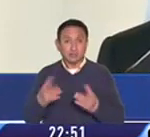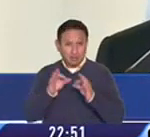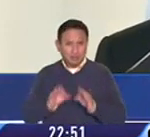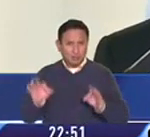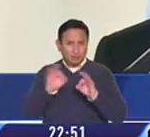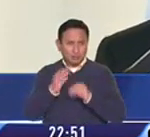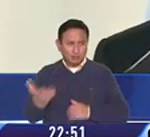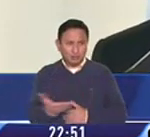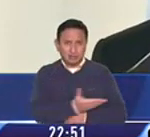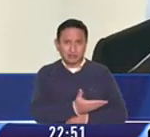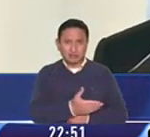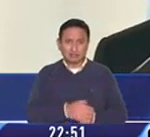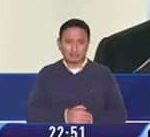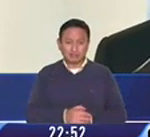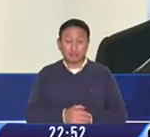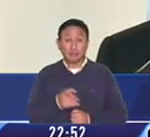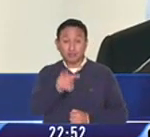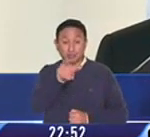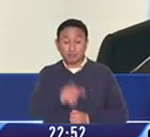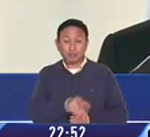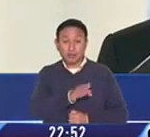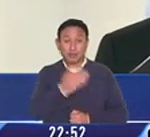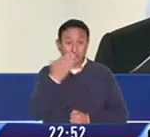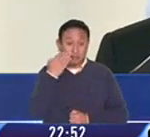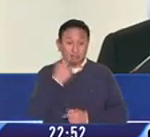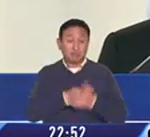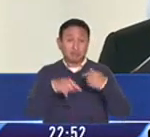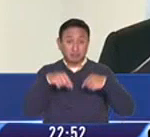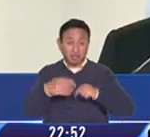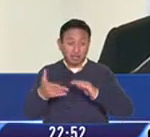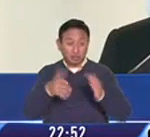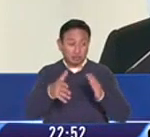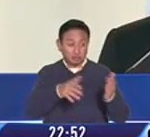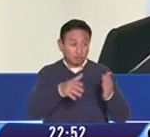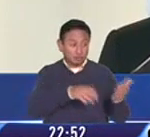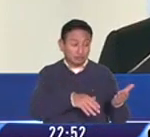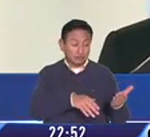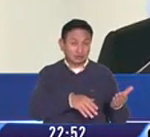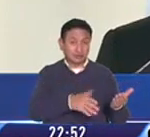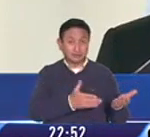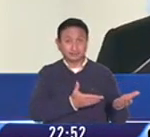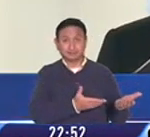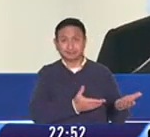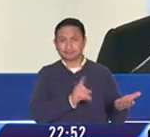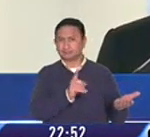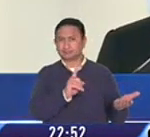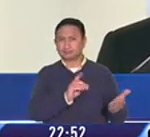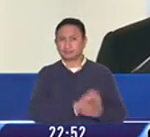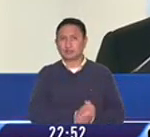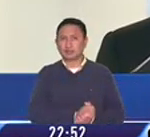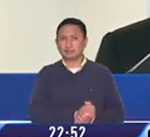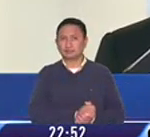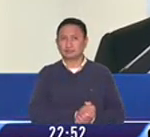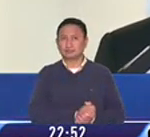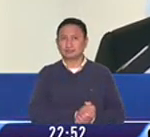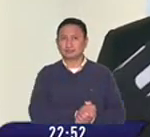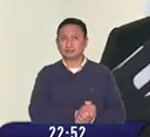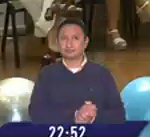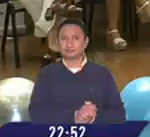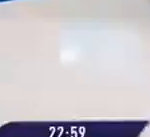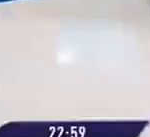eso. Y no ver morir a nuestras madres, nuestras hijas, nuestras hermanas con estos diagnósticos del cáncer